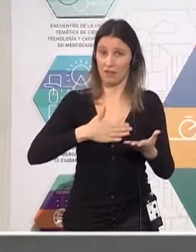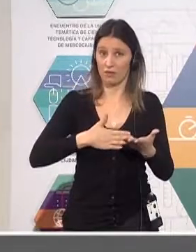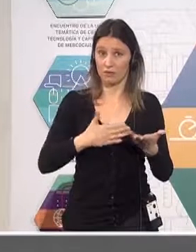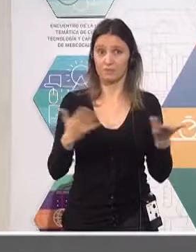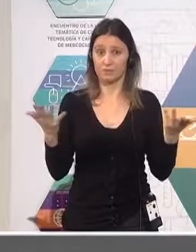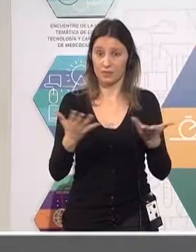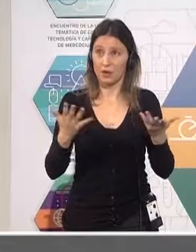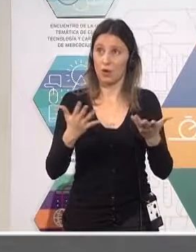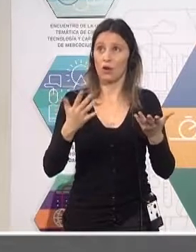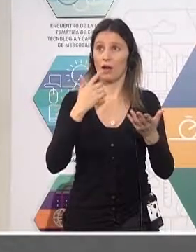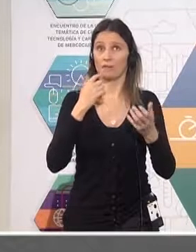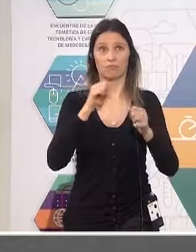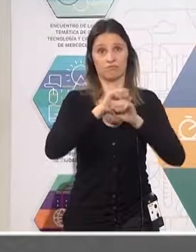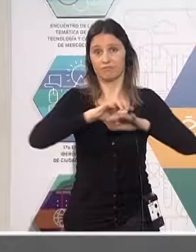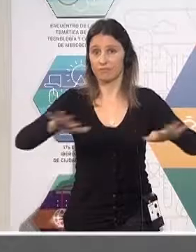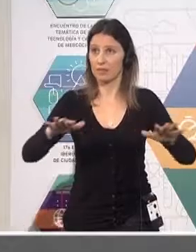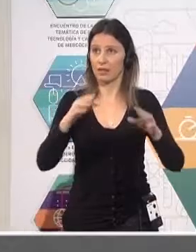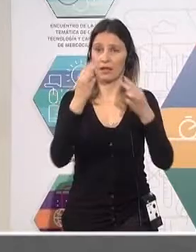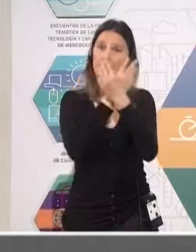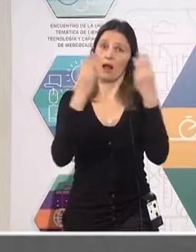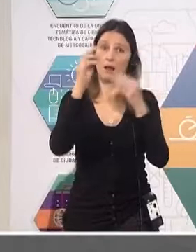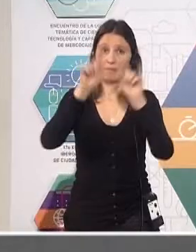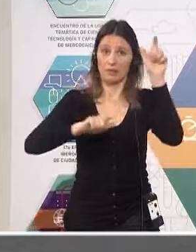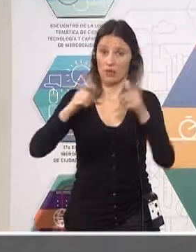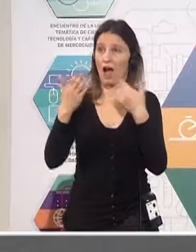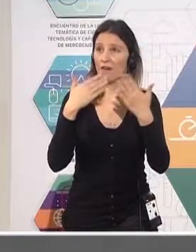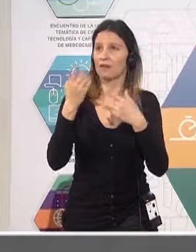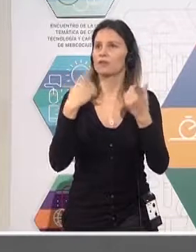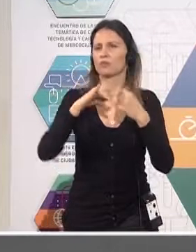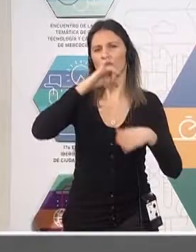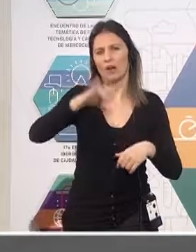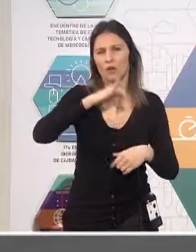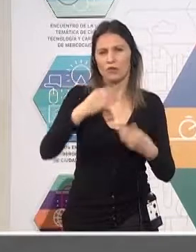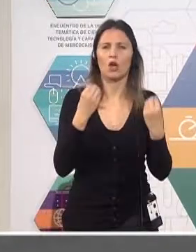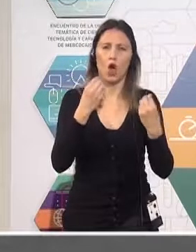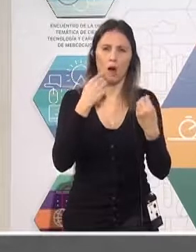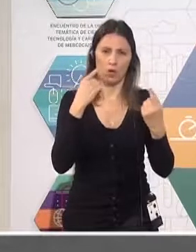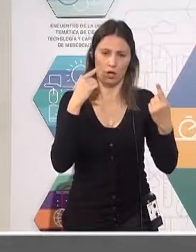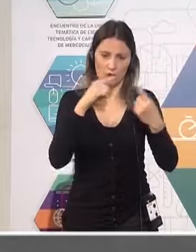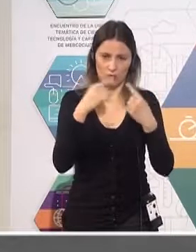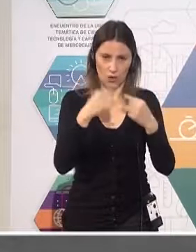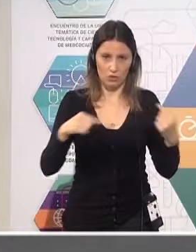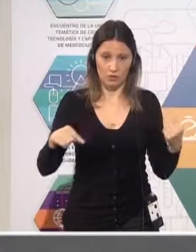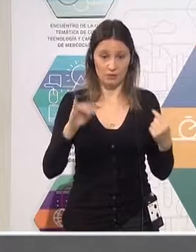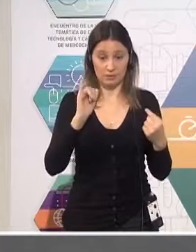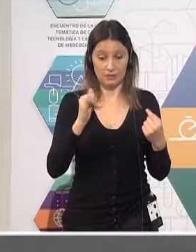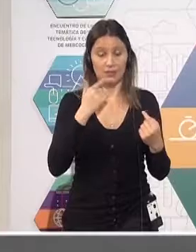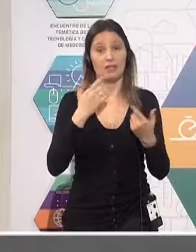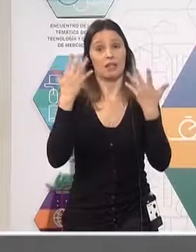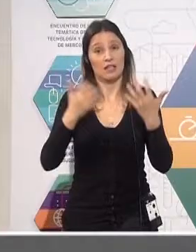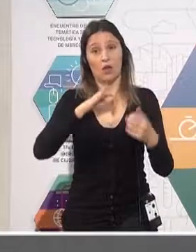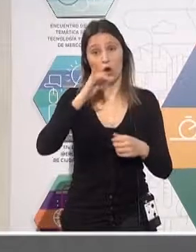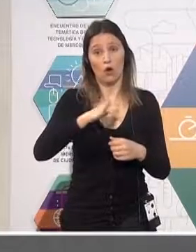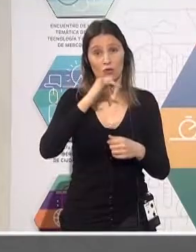popularizado a esta altura así que no no los voy a aburrir con con la definición si lo que quería brevemente